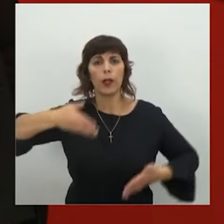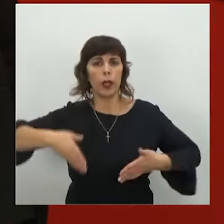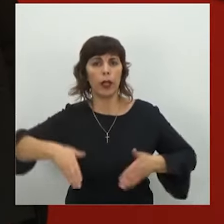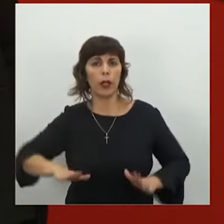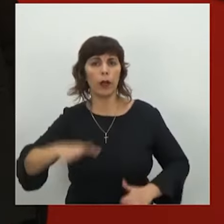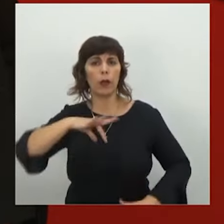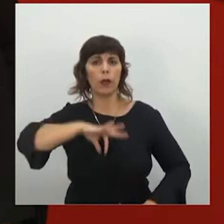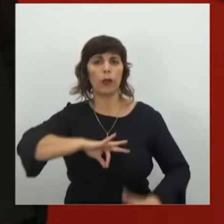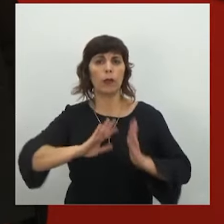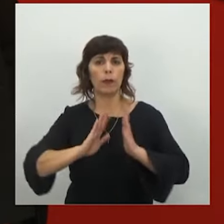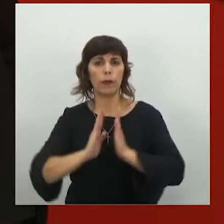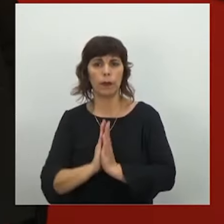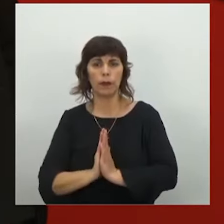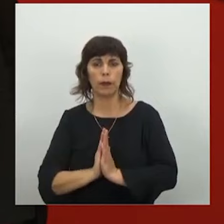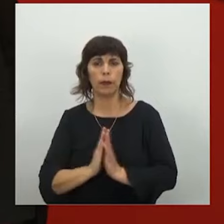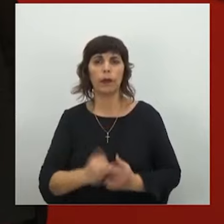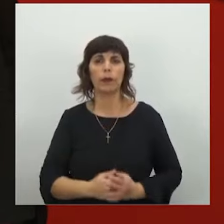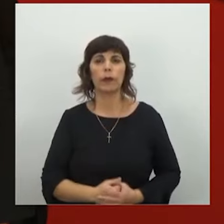Espíritu Santo.